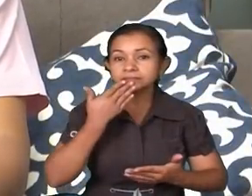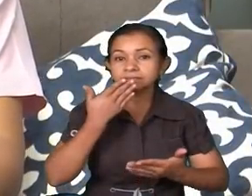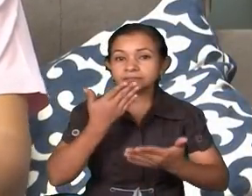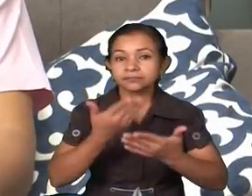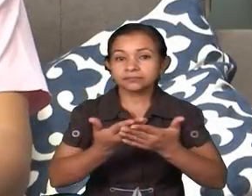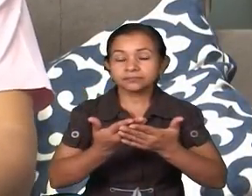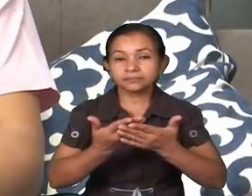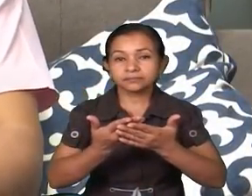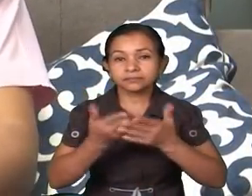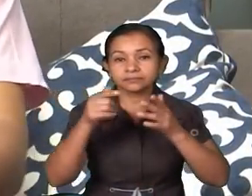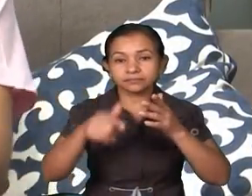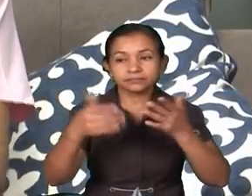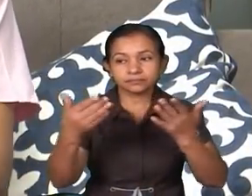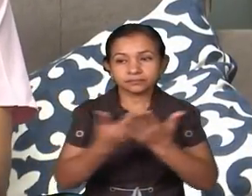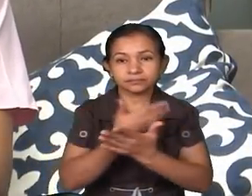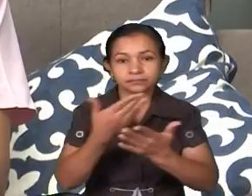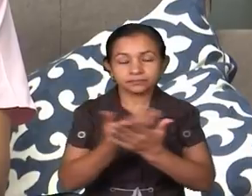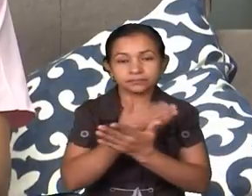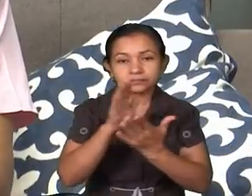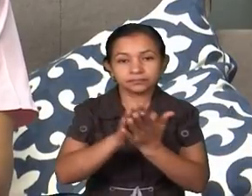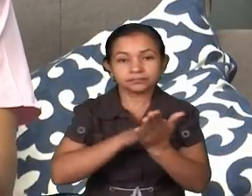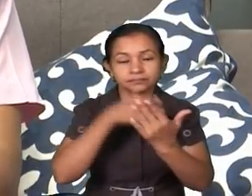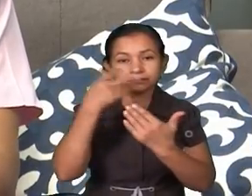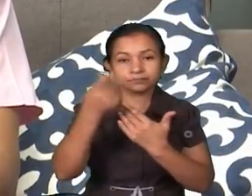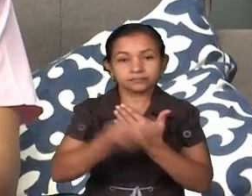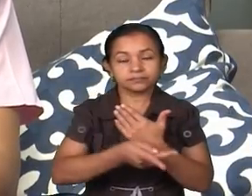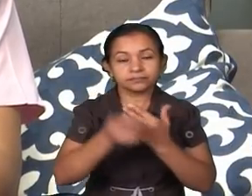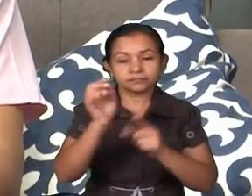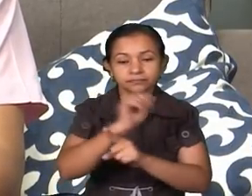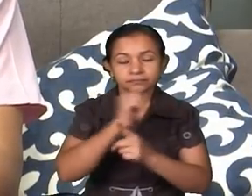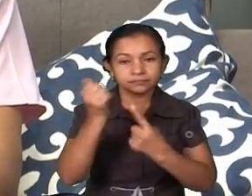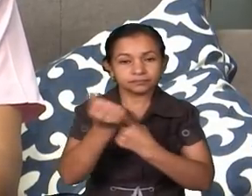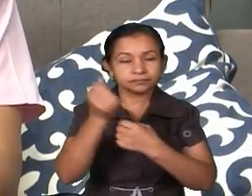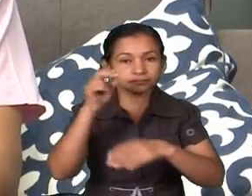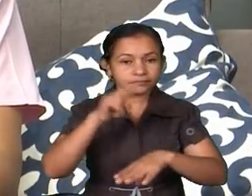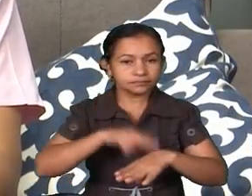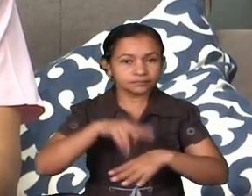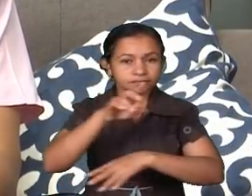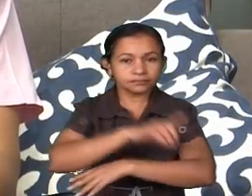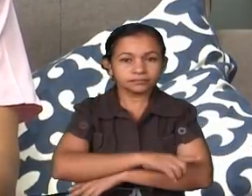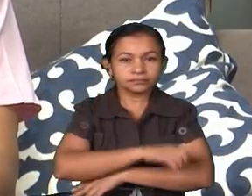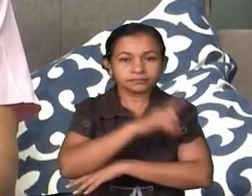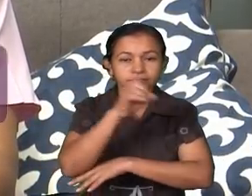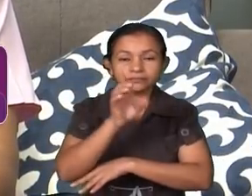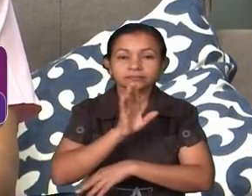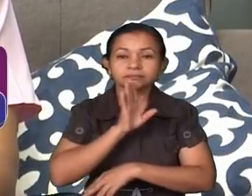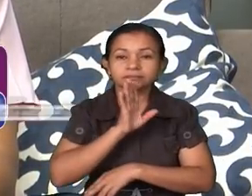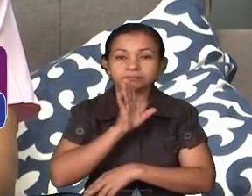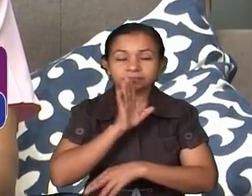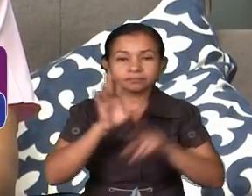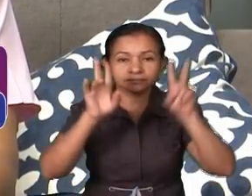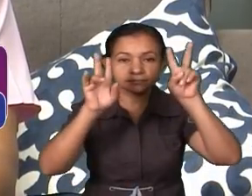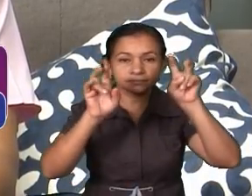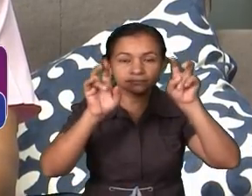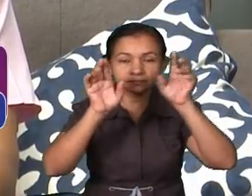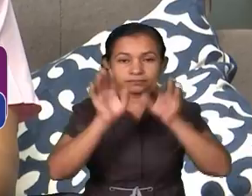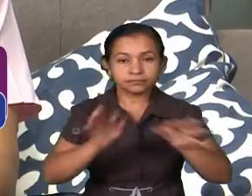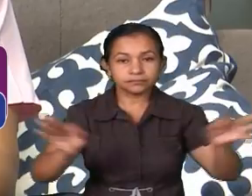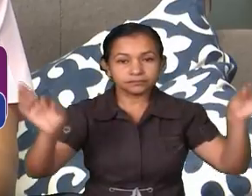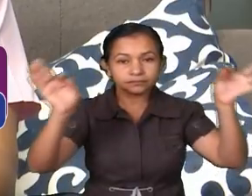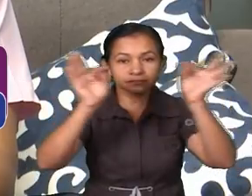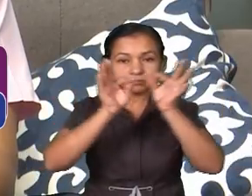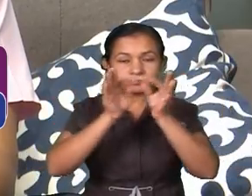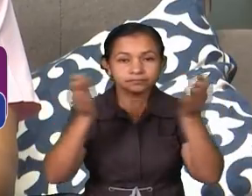Gracias por acompañarnos en una nueva edición de su programa Desde el Parlamento. En esta oportunidad estaremos abordando un tema de relevancia nacional, pero